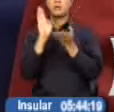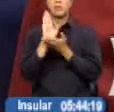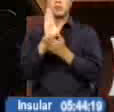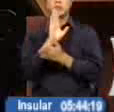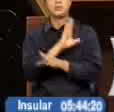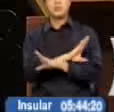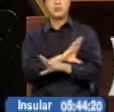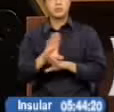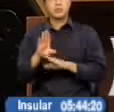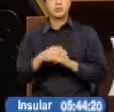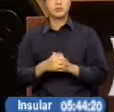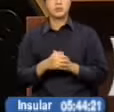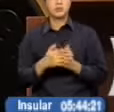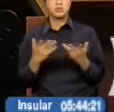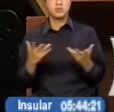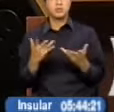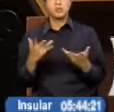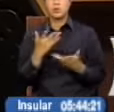social